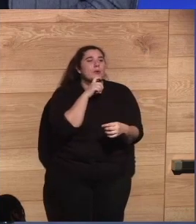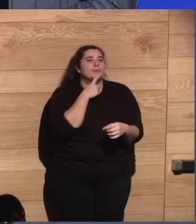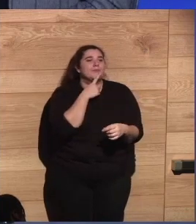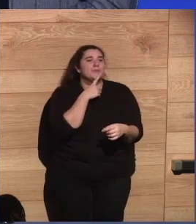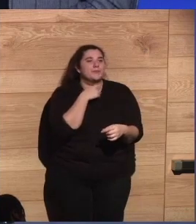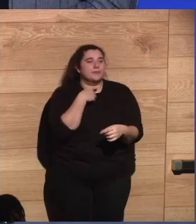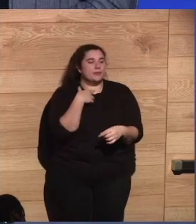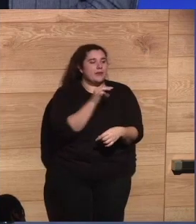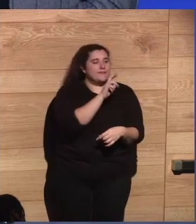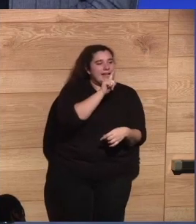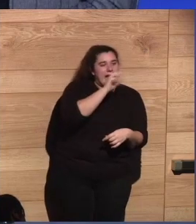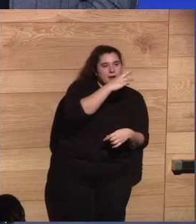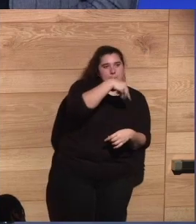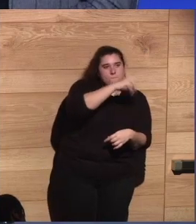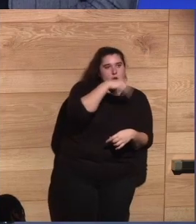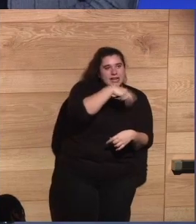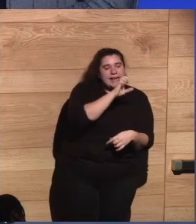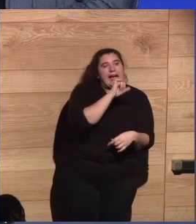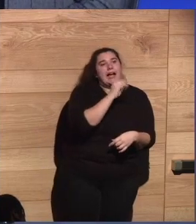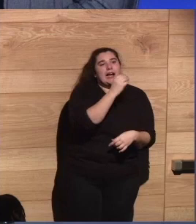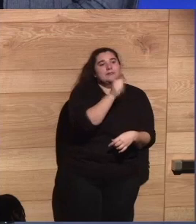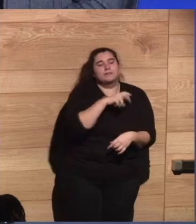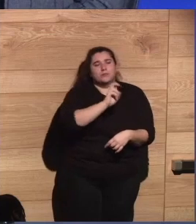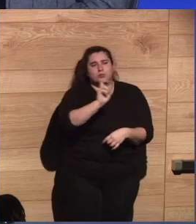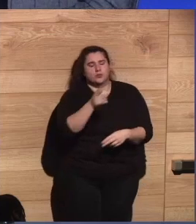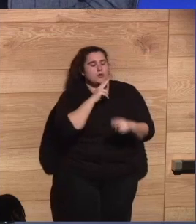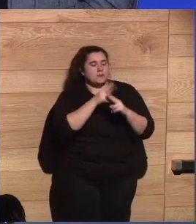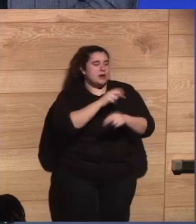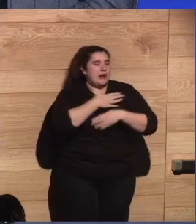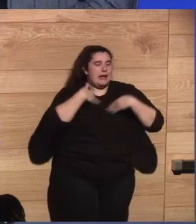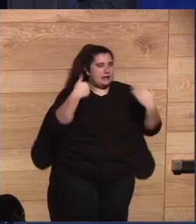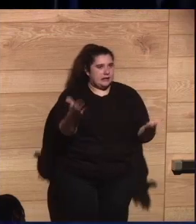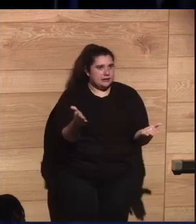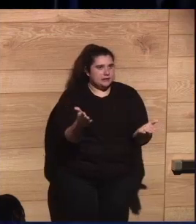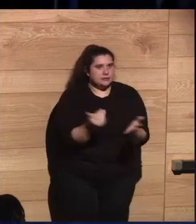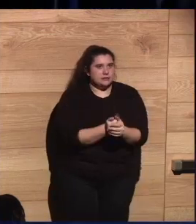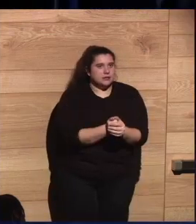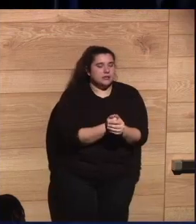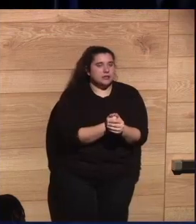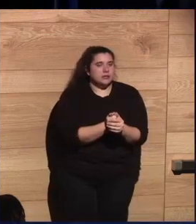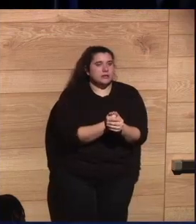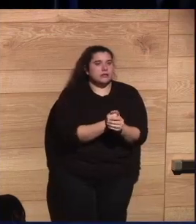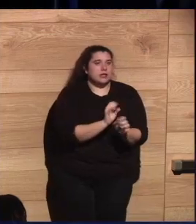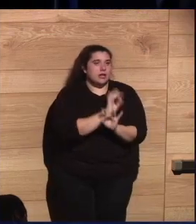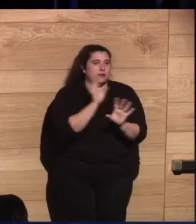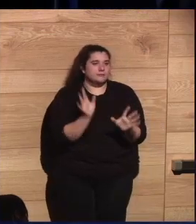llámale Filarmónica de Viena o London Symphony, como quieras, y claro que